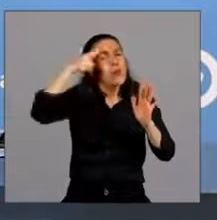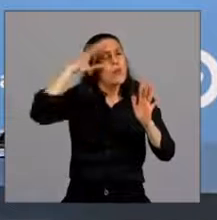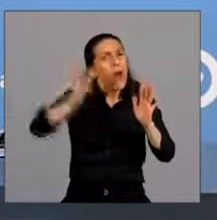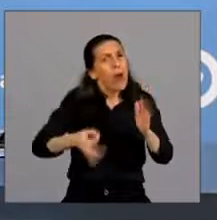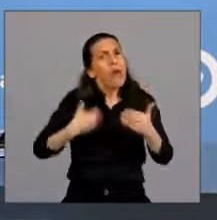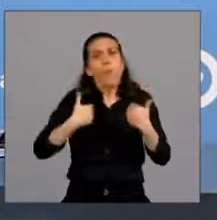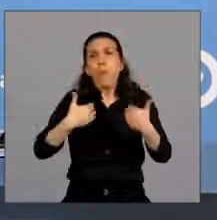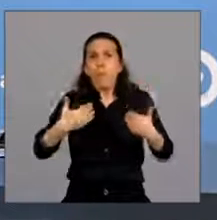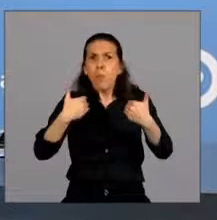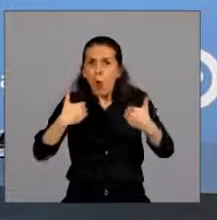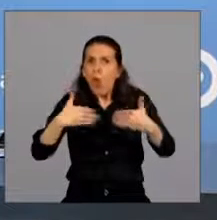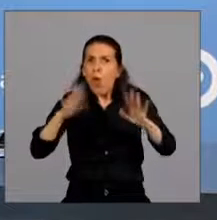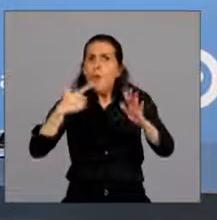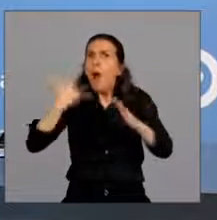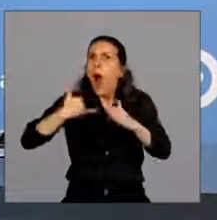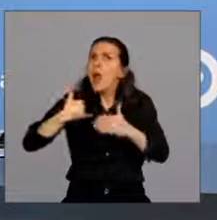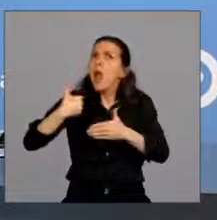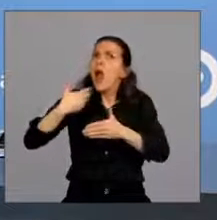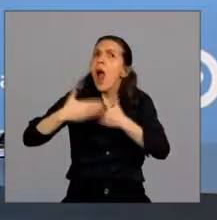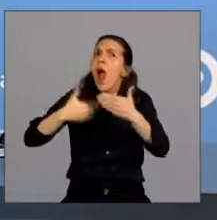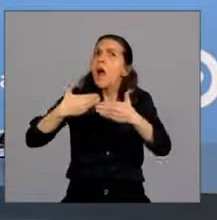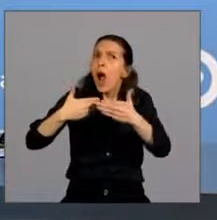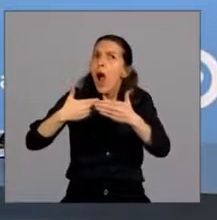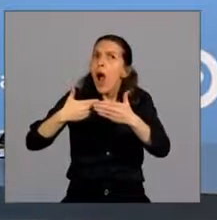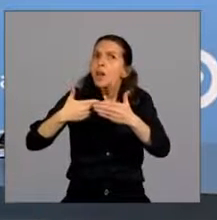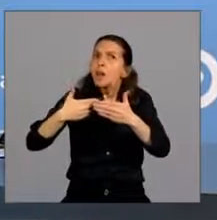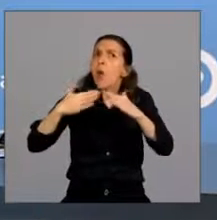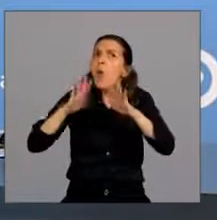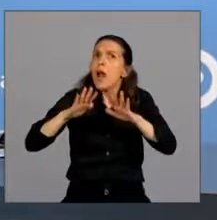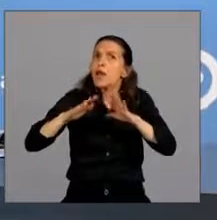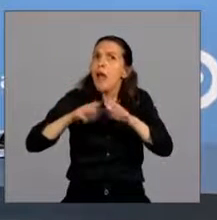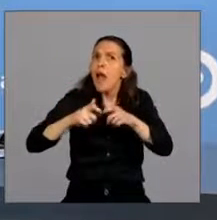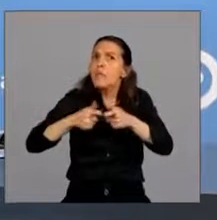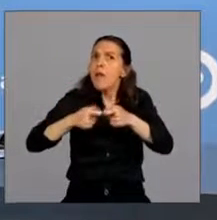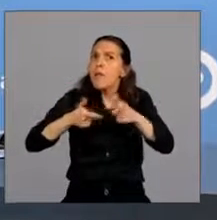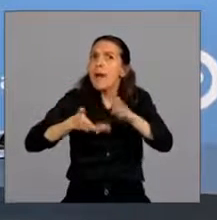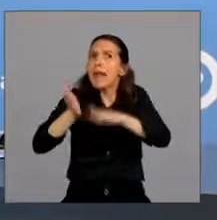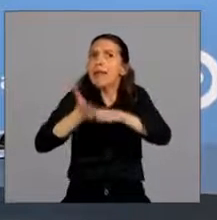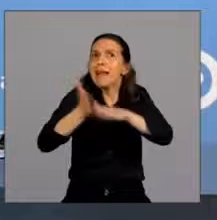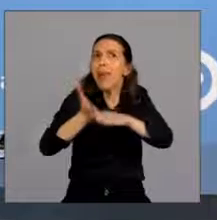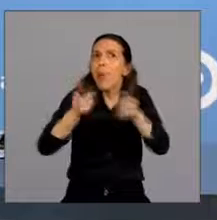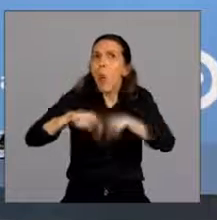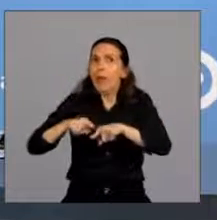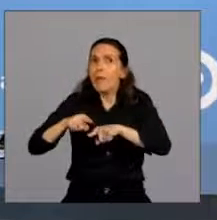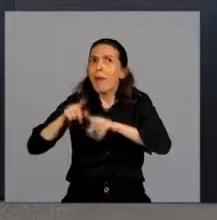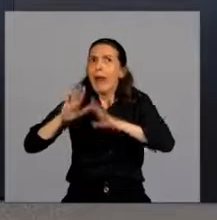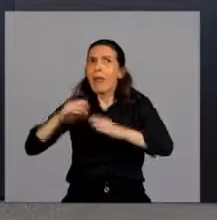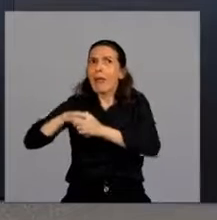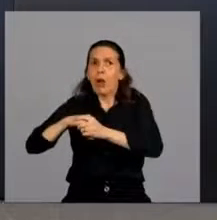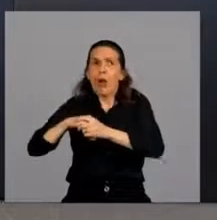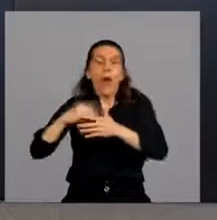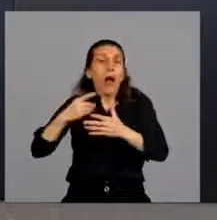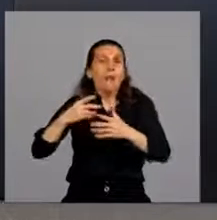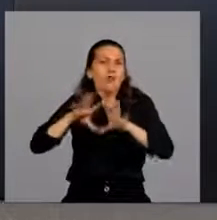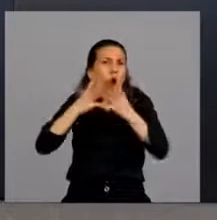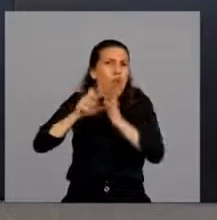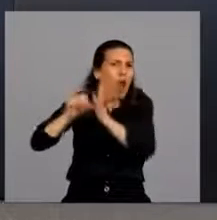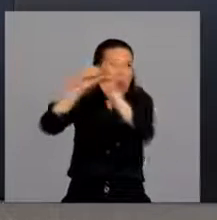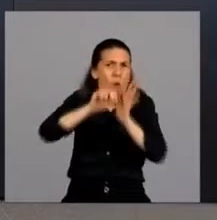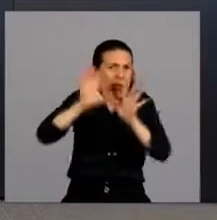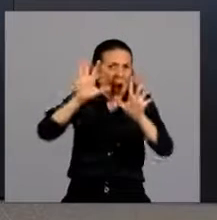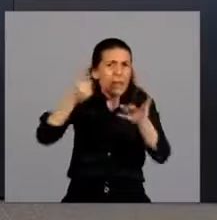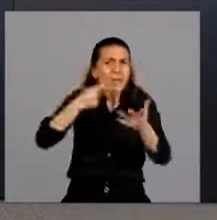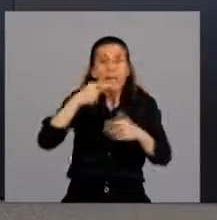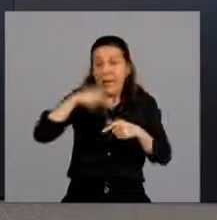que convivamos con procesos de avances y retrocesos. Pasa en todo el mundo. Esta semana, en 2 de los